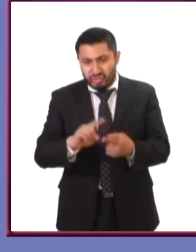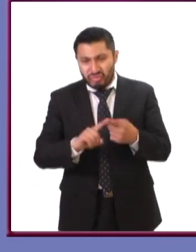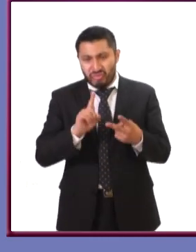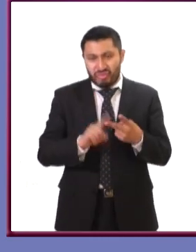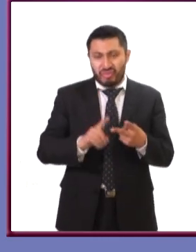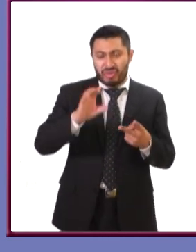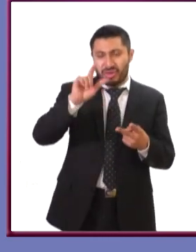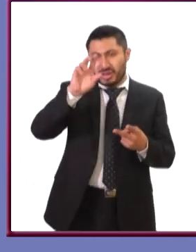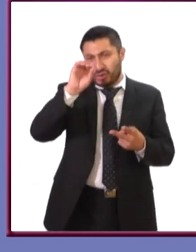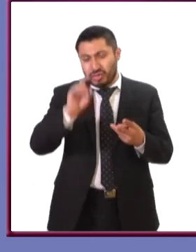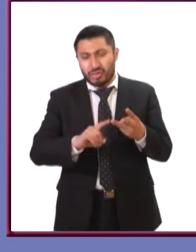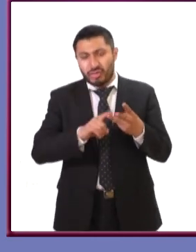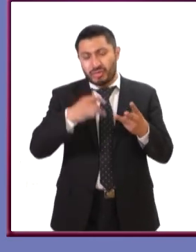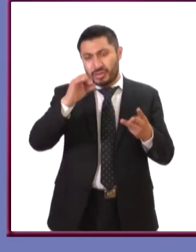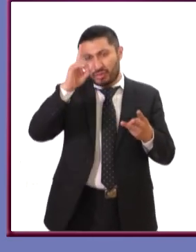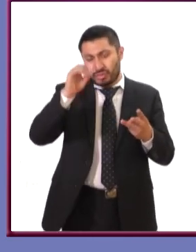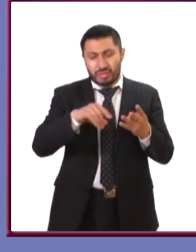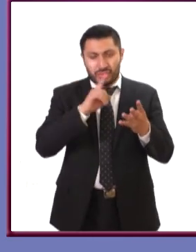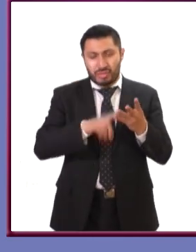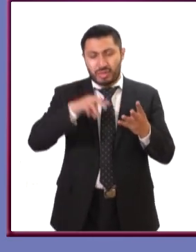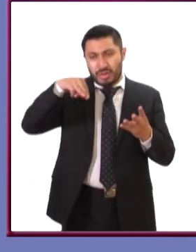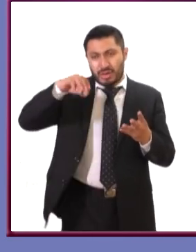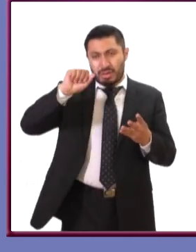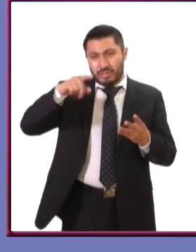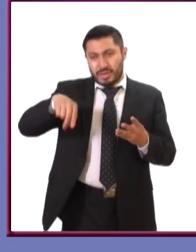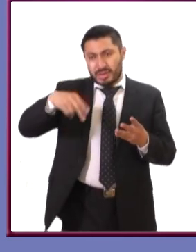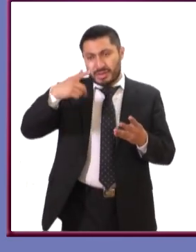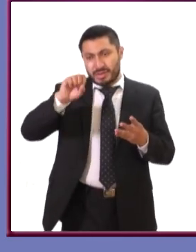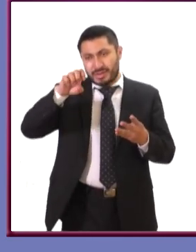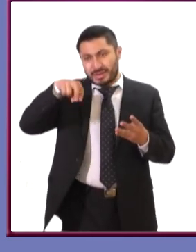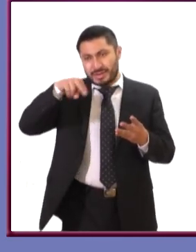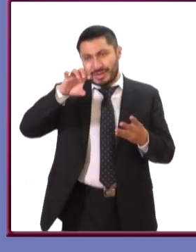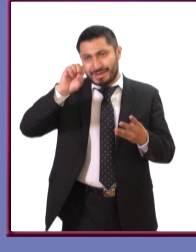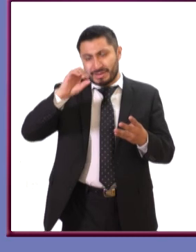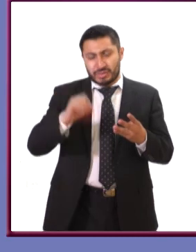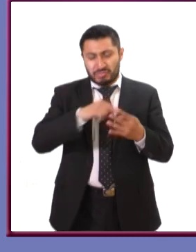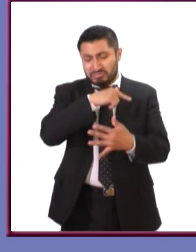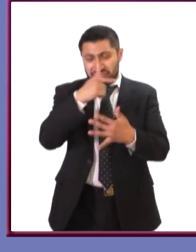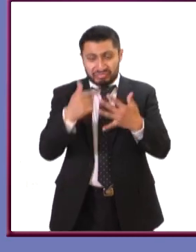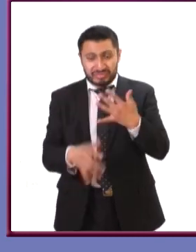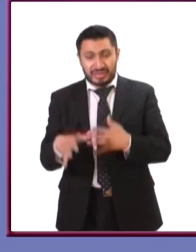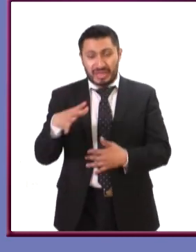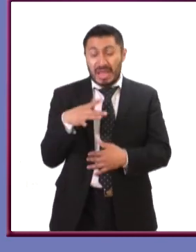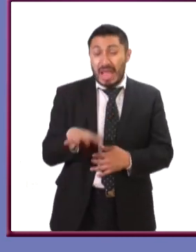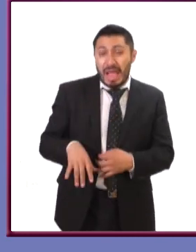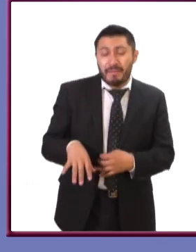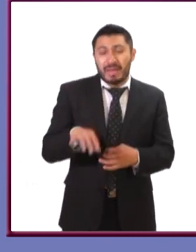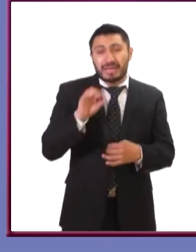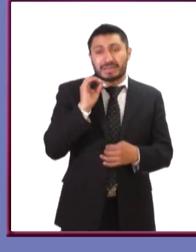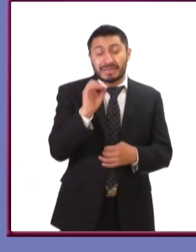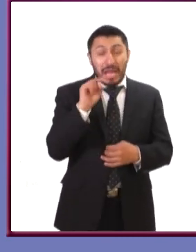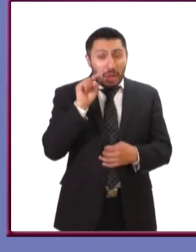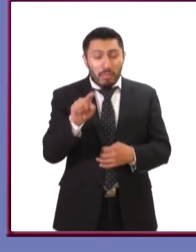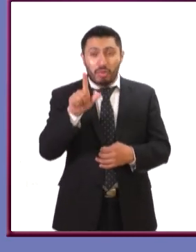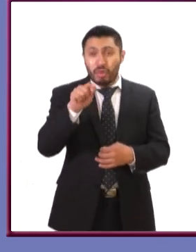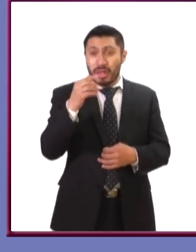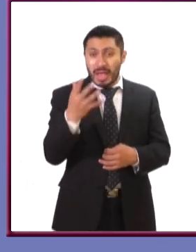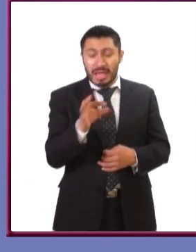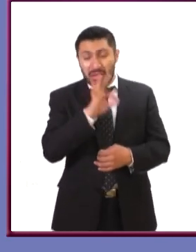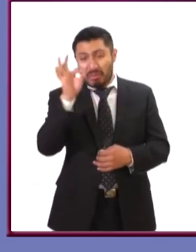selenio, molibdeno, cloro, yodo, manganeso, apenas si hay 0.70% en nuestro